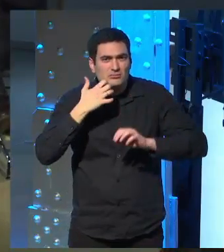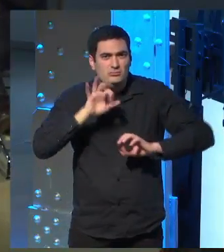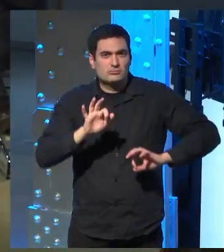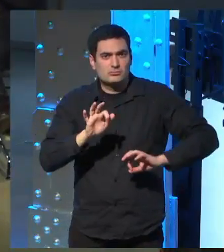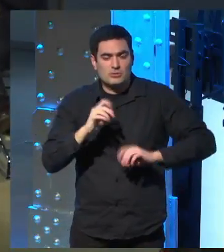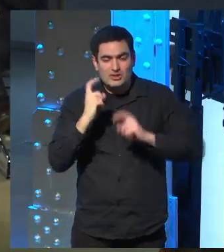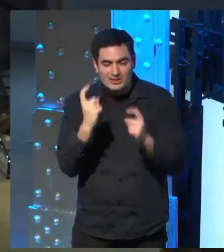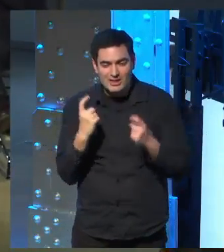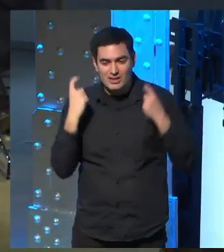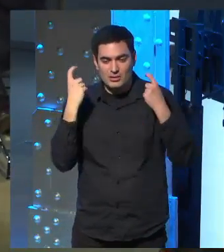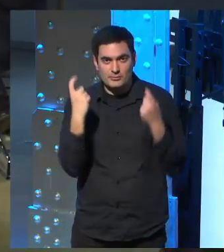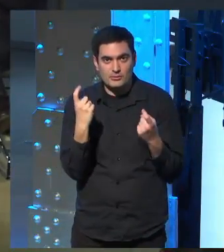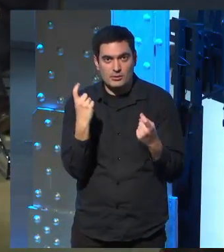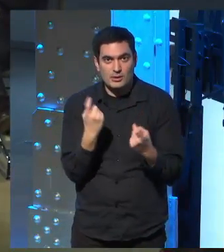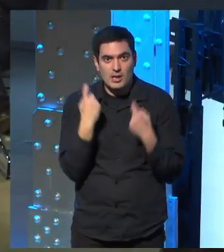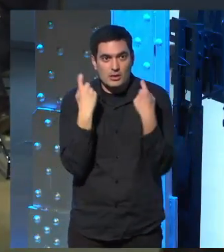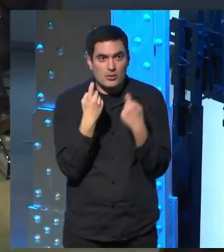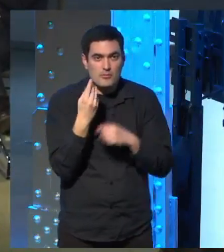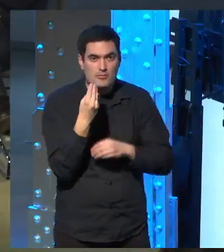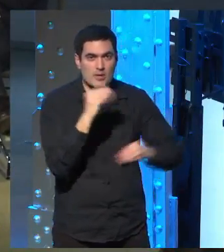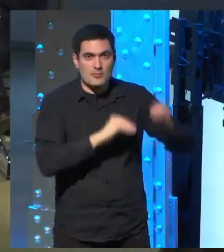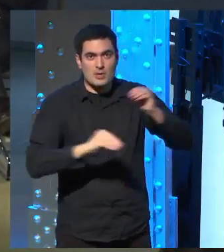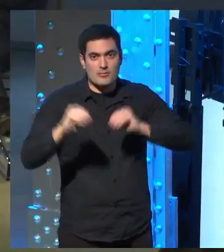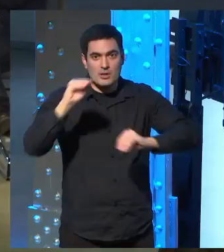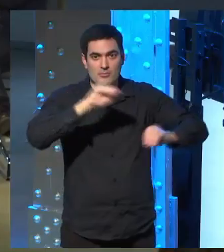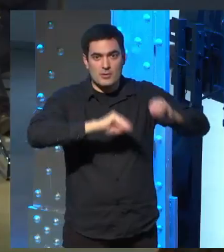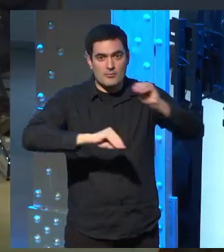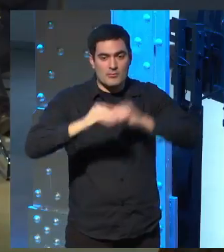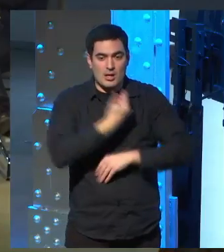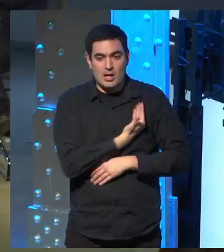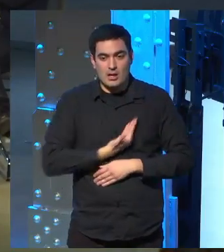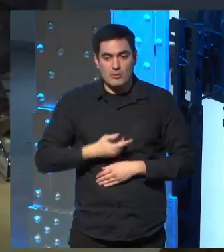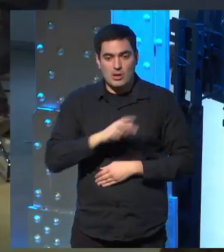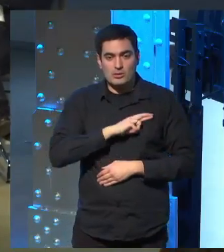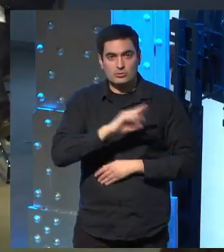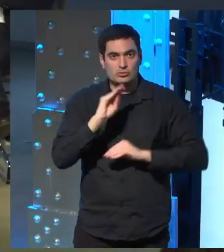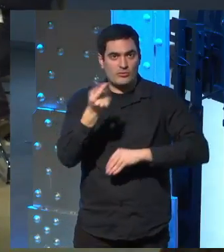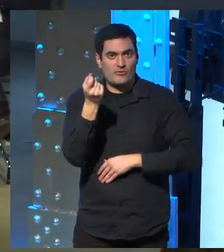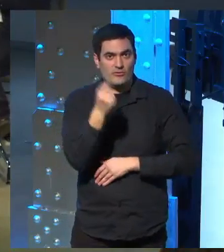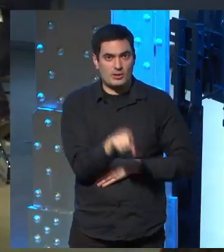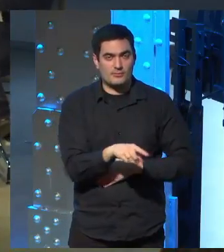intento no darle más intención al adjetivo